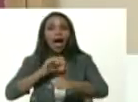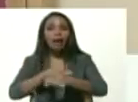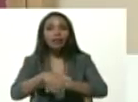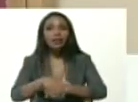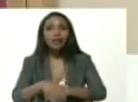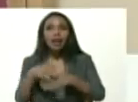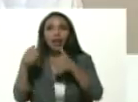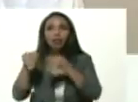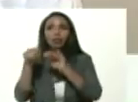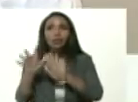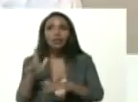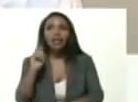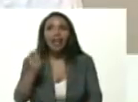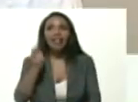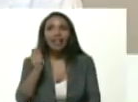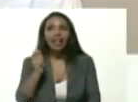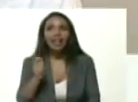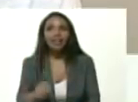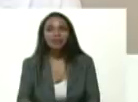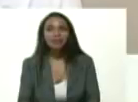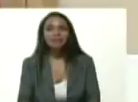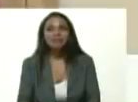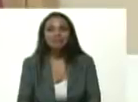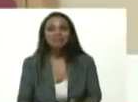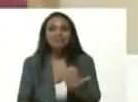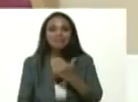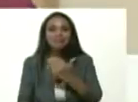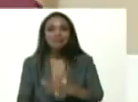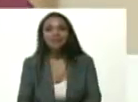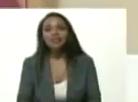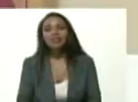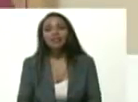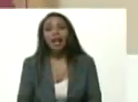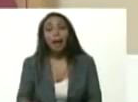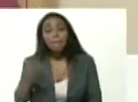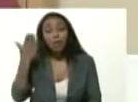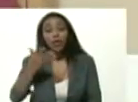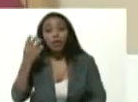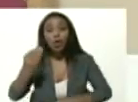las tareas. De acuerdo. ¿Ah? Héctor, es muy importante lo que hagamos